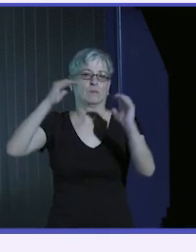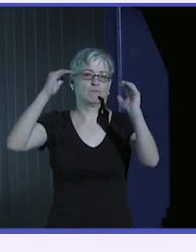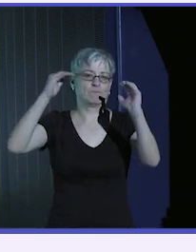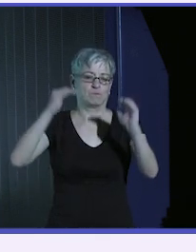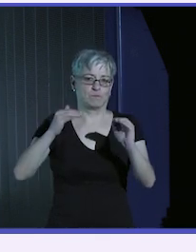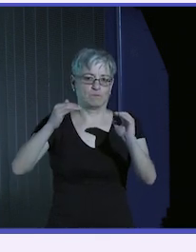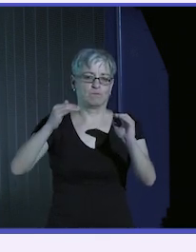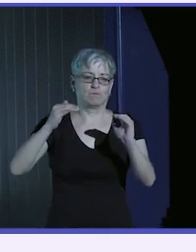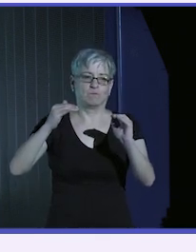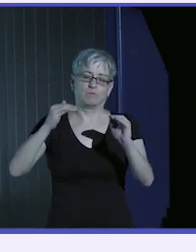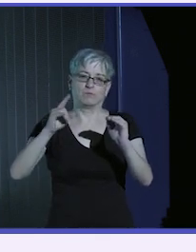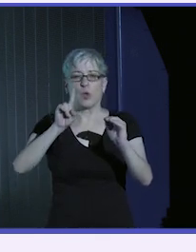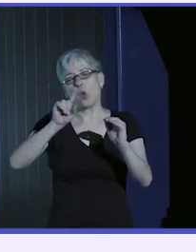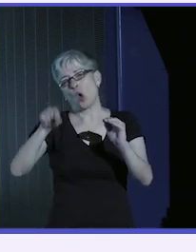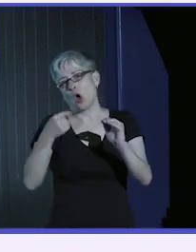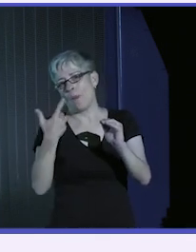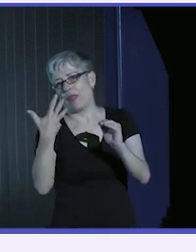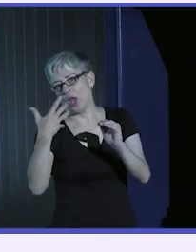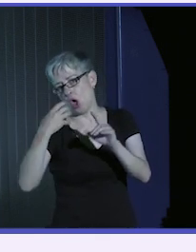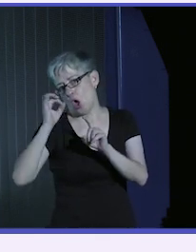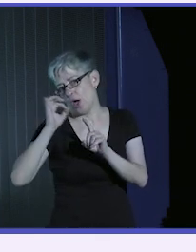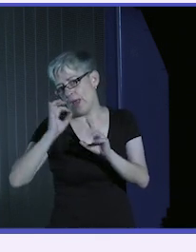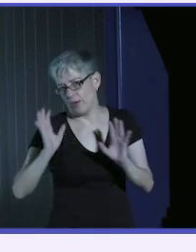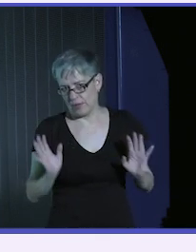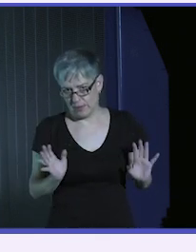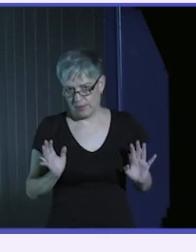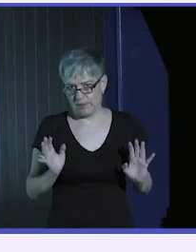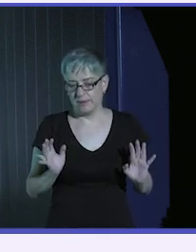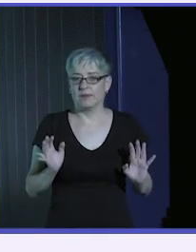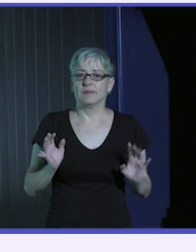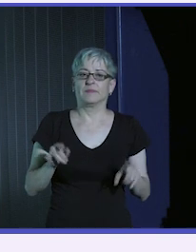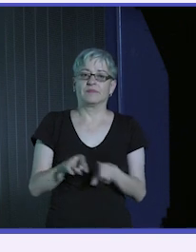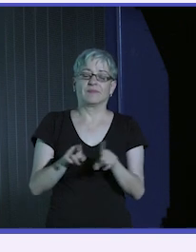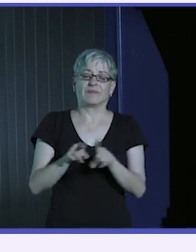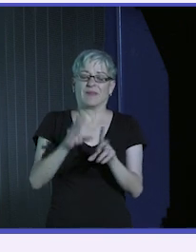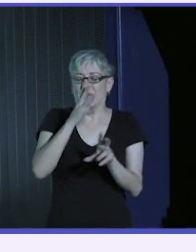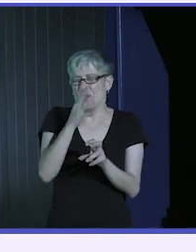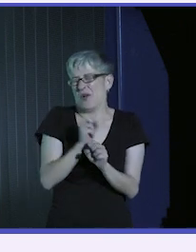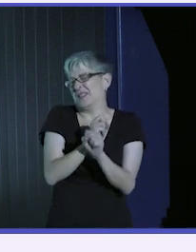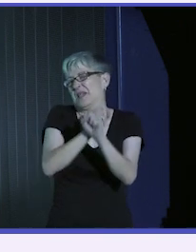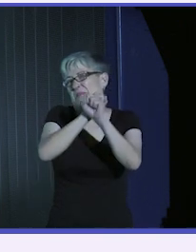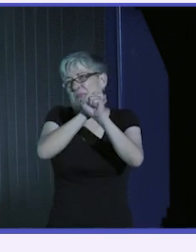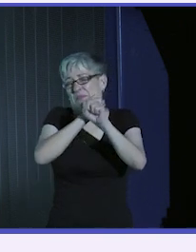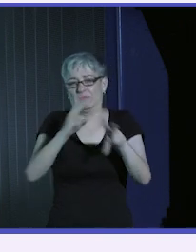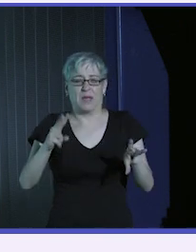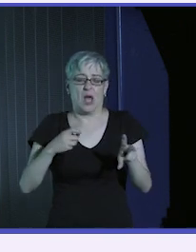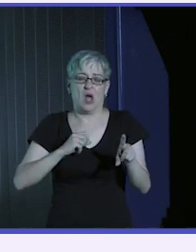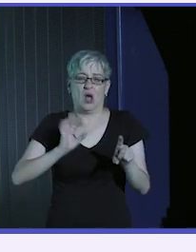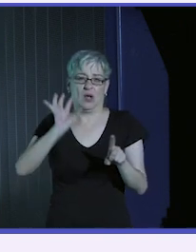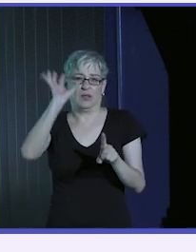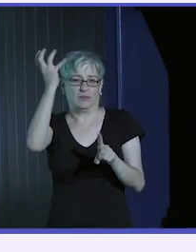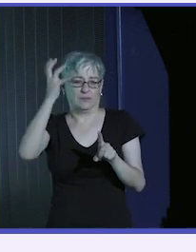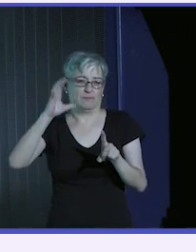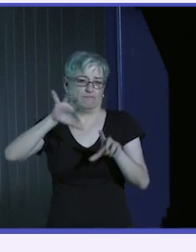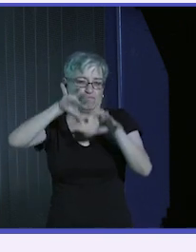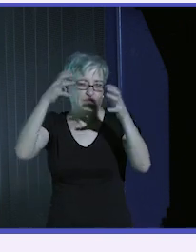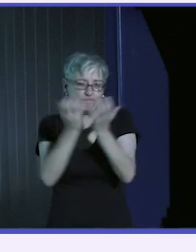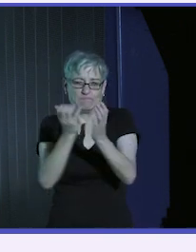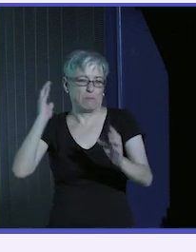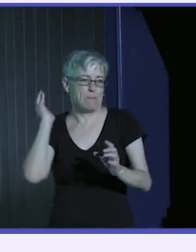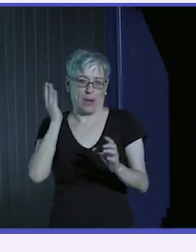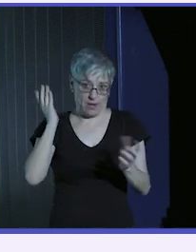a por debajo del 1,5 grados, que es lo que se considera la irreversibilidad de los peores efectos del cambio climático. Veremos qué ocurre,